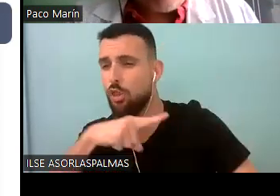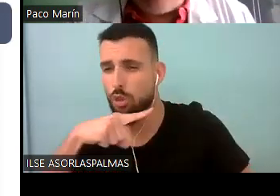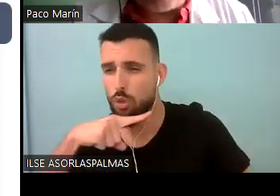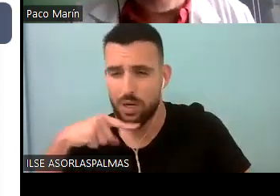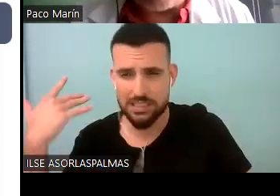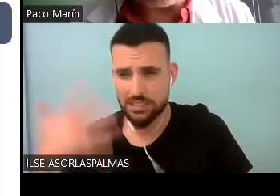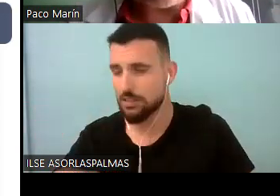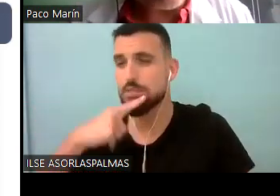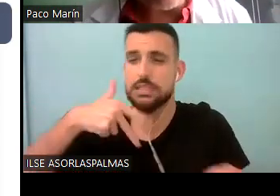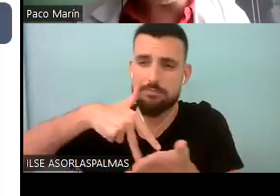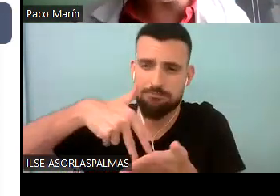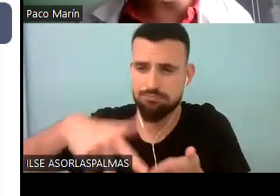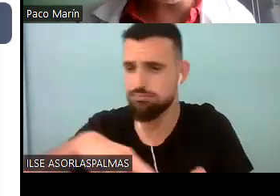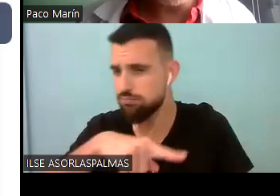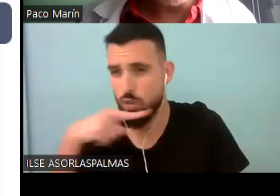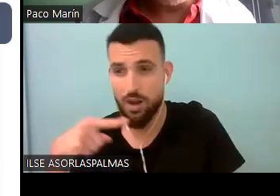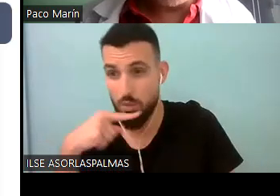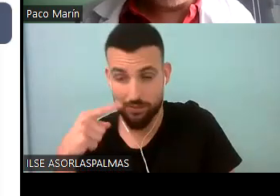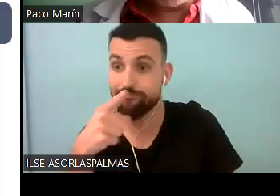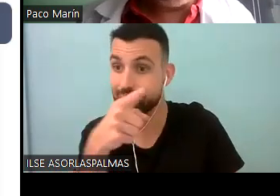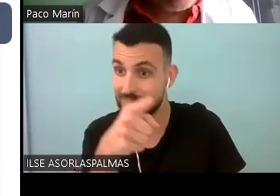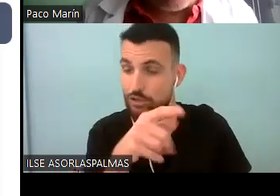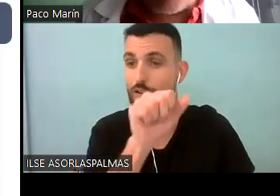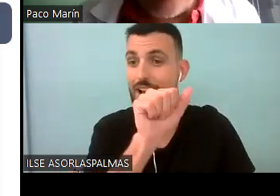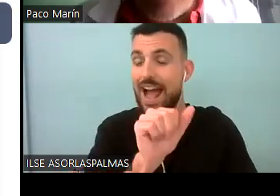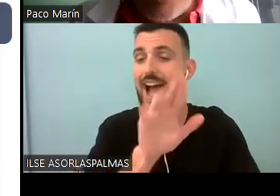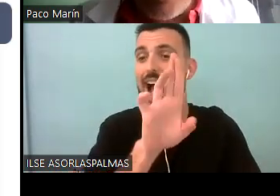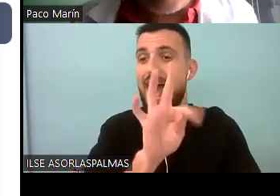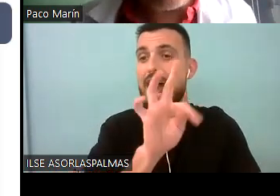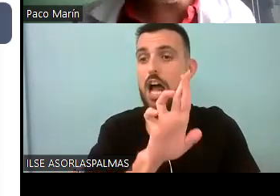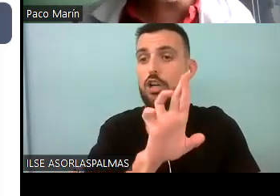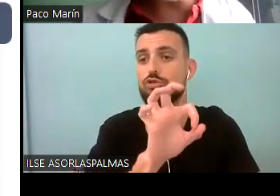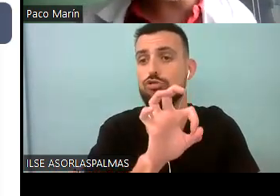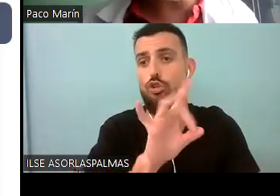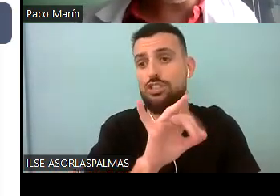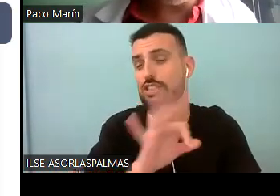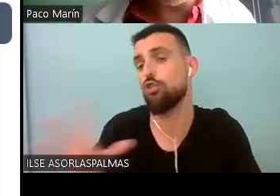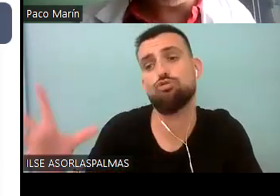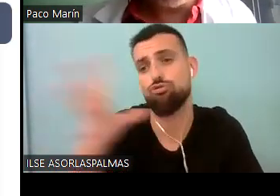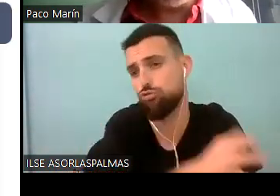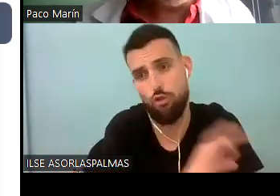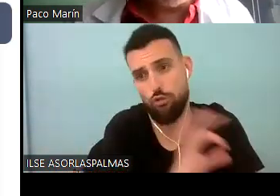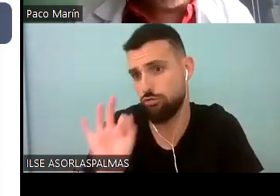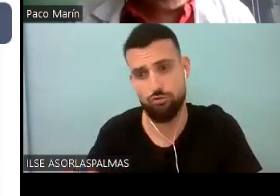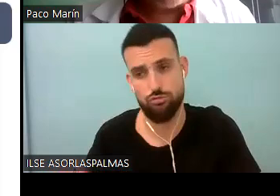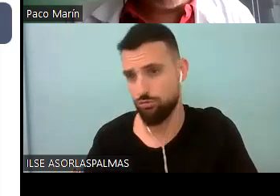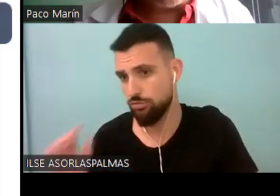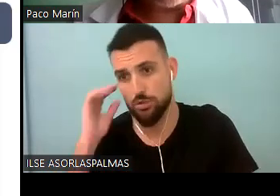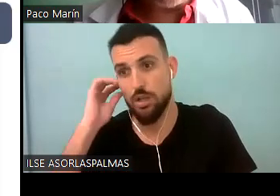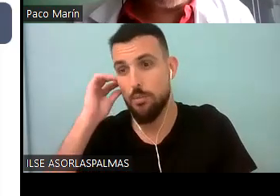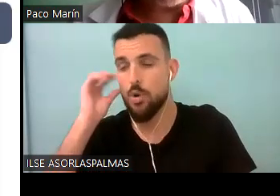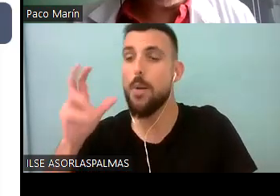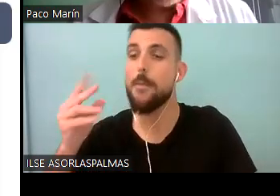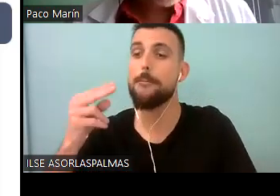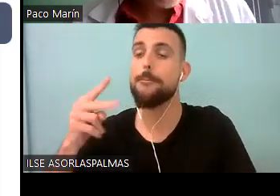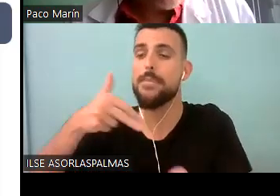el proceso degenerativo. Eso lo vamos a tener todas las personas por el hecho de utilizar las articulaciones de manera